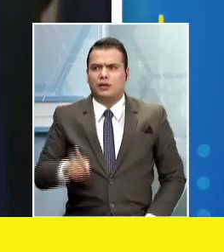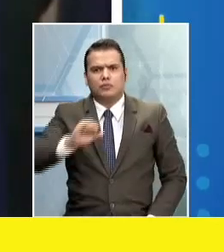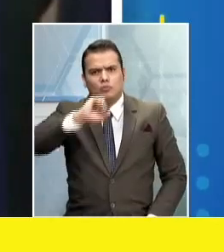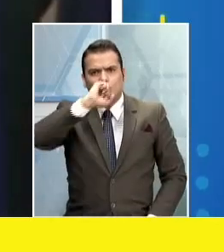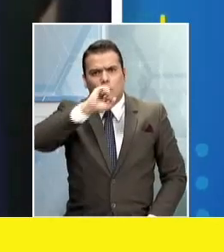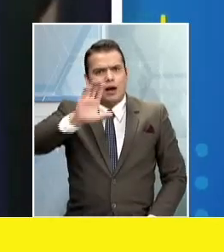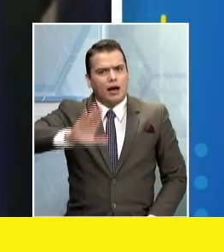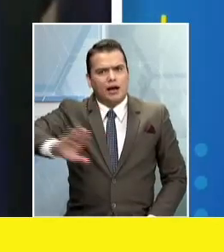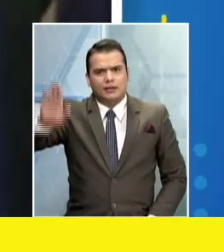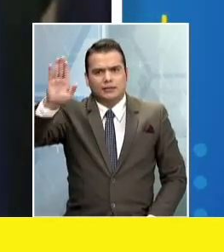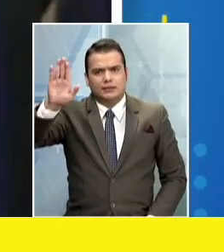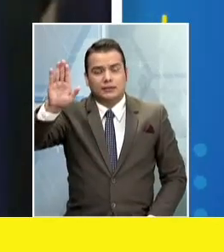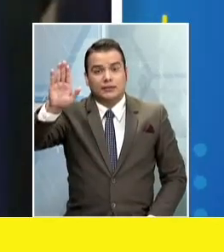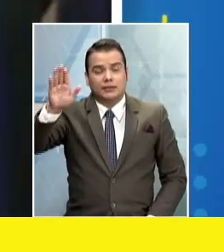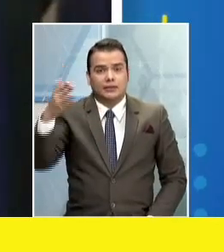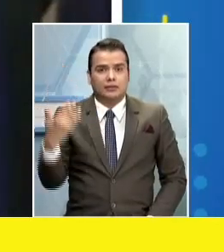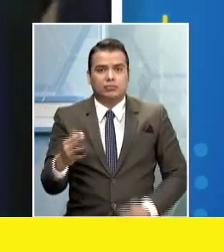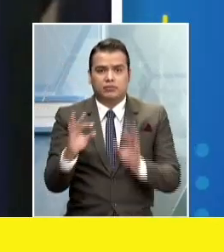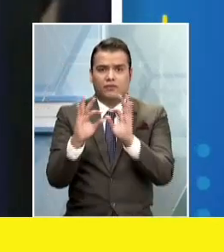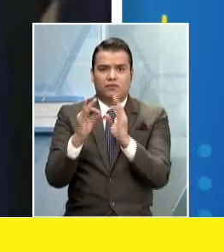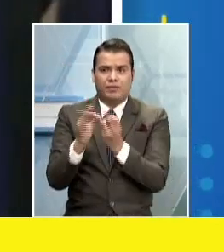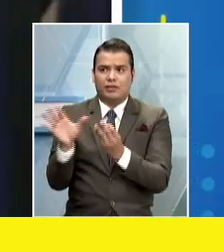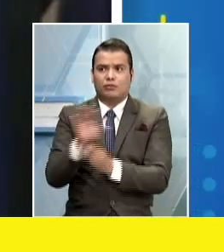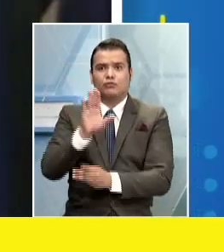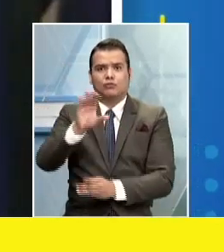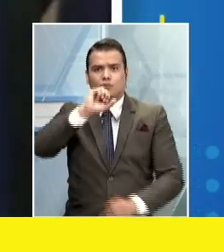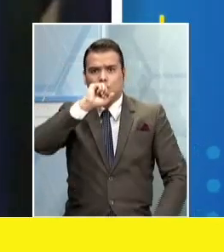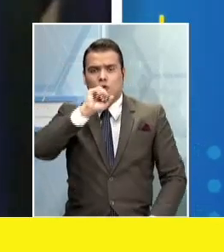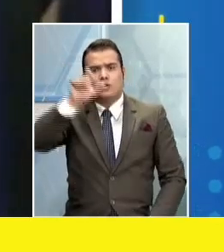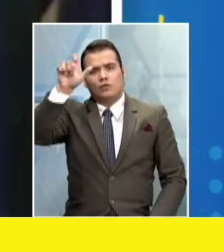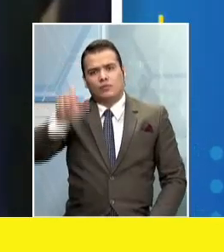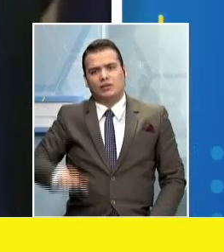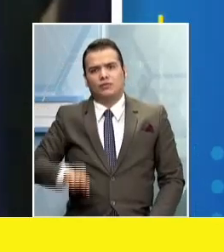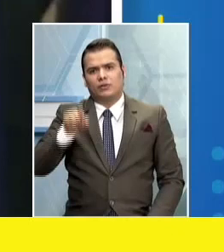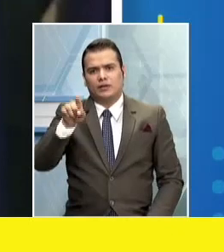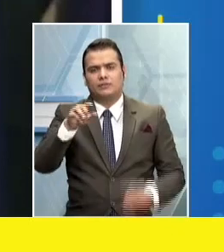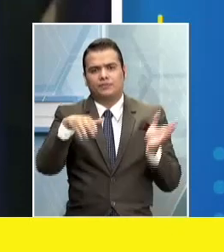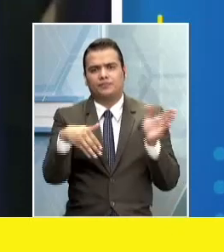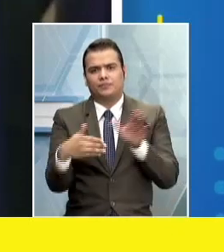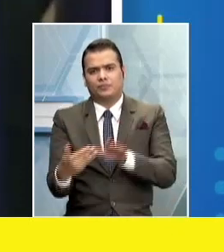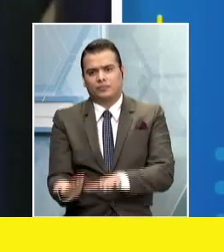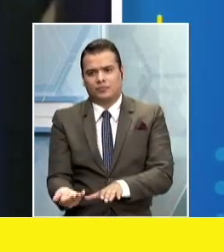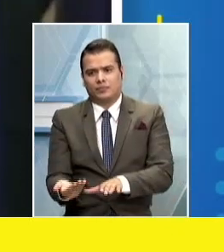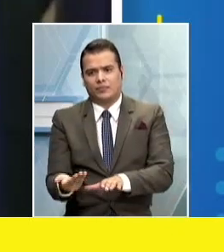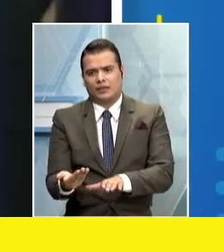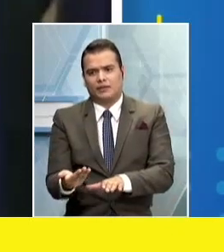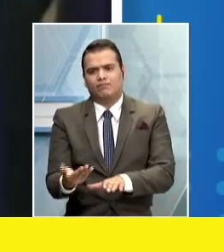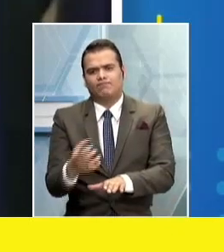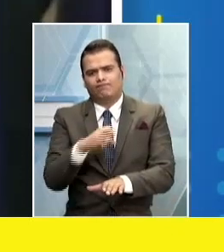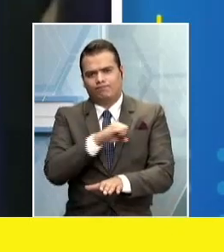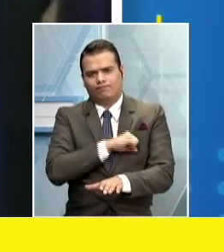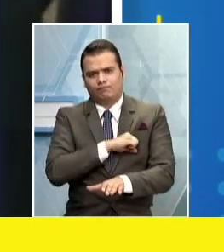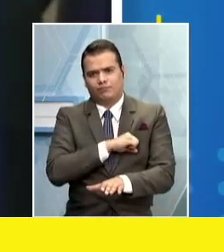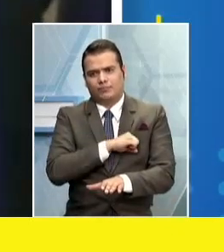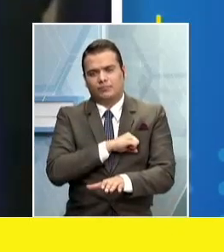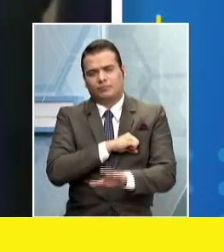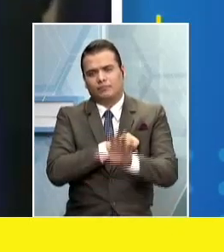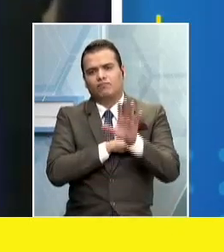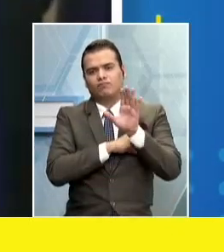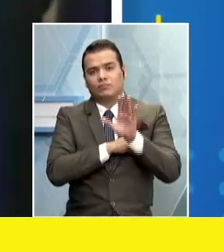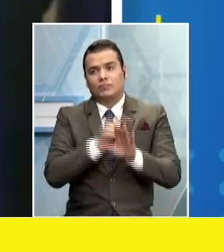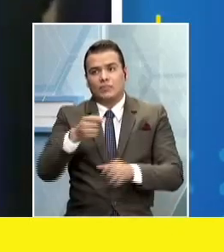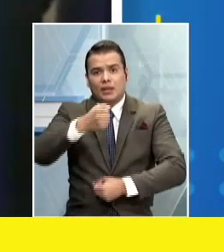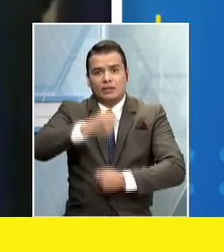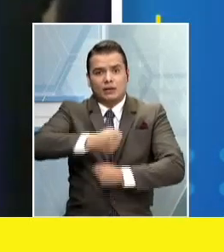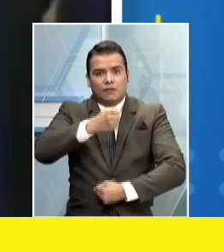familiares. Carlos Holmes Trujillo nos deja, parte de este mundo terrenal, en